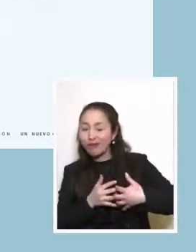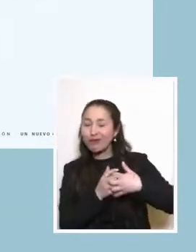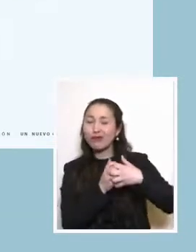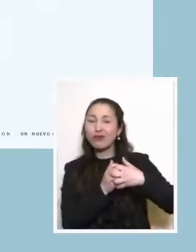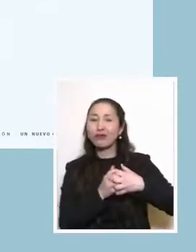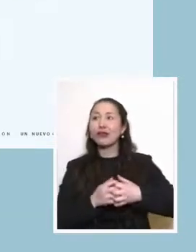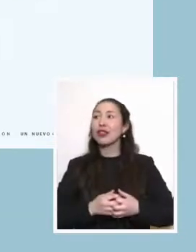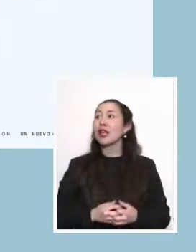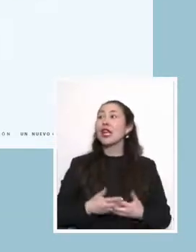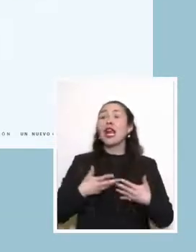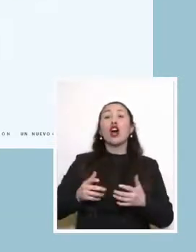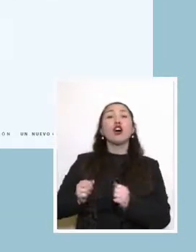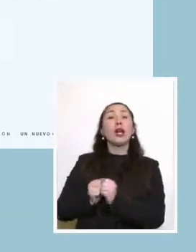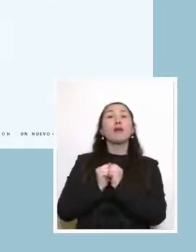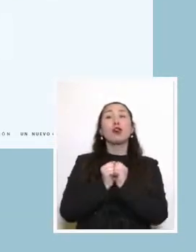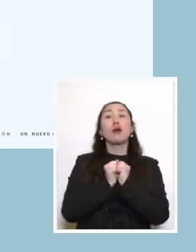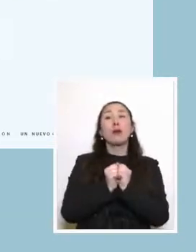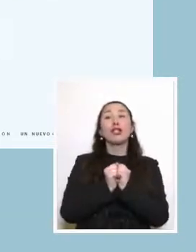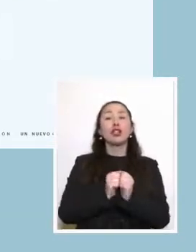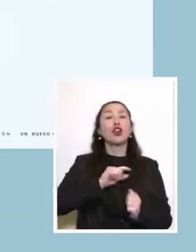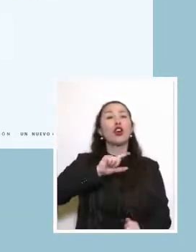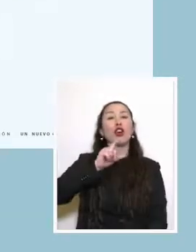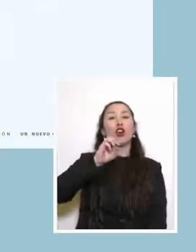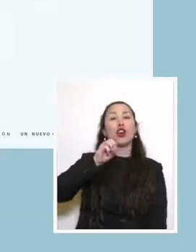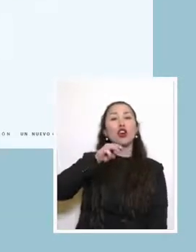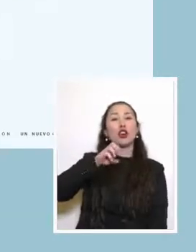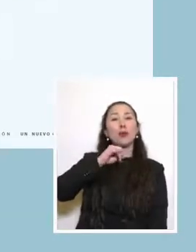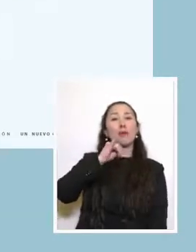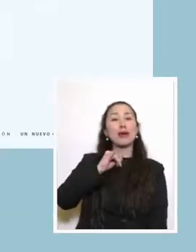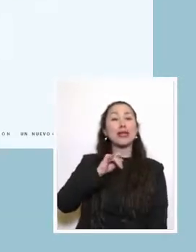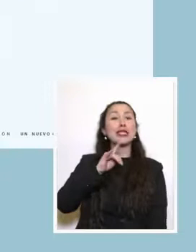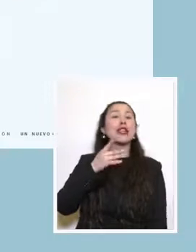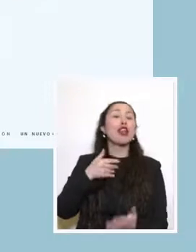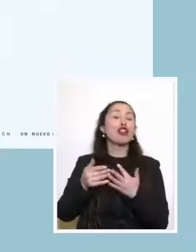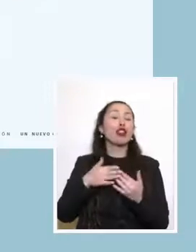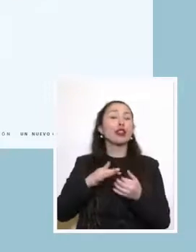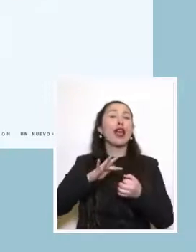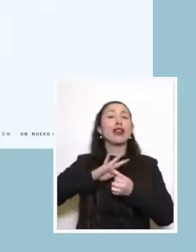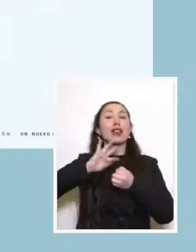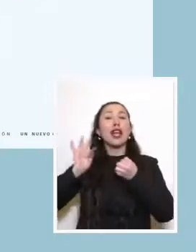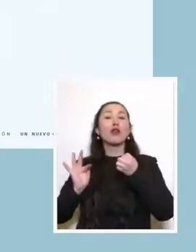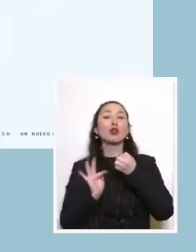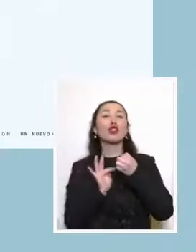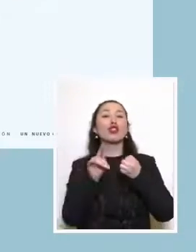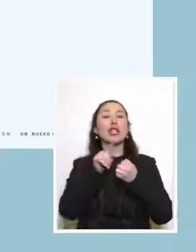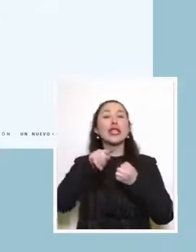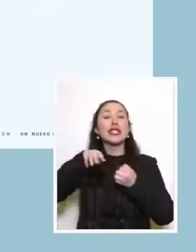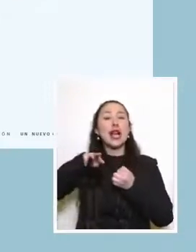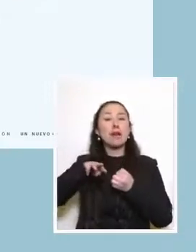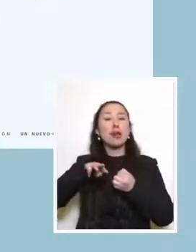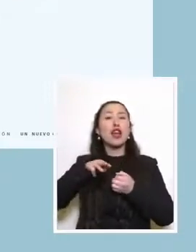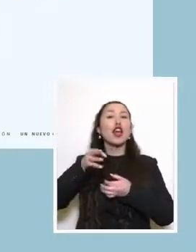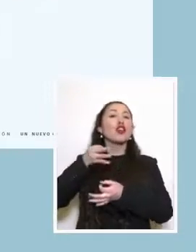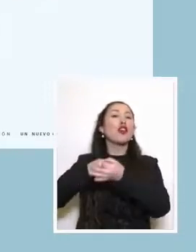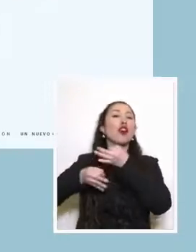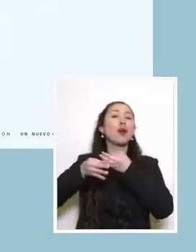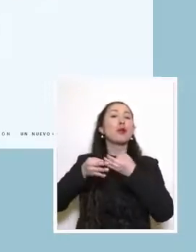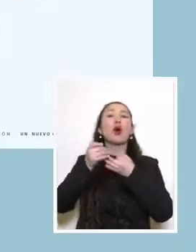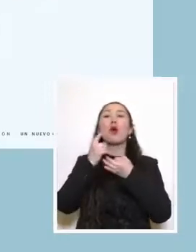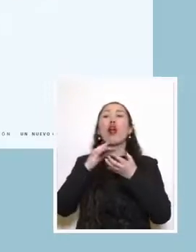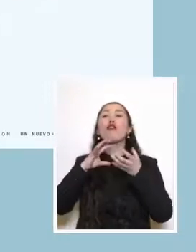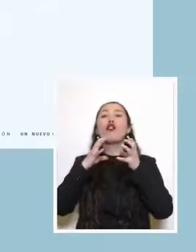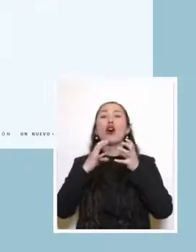Ahora mi colega Rafael Gómez de la Fundación SM nos va a comentar los mecanismos que está liderando